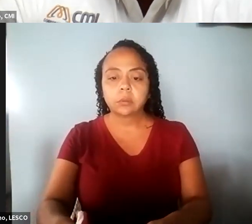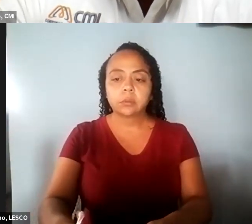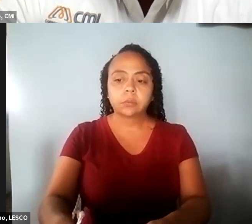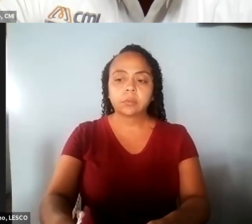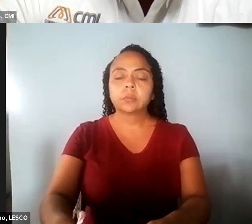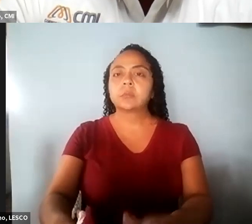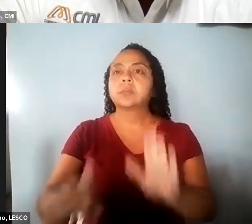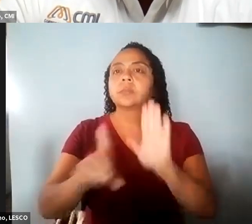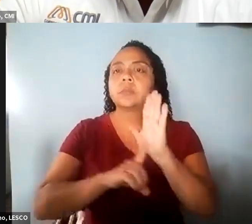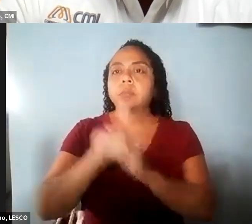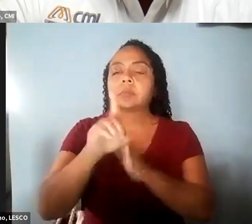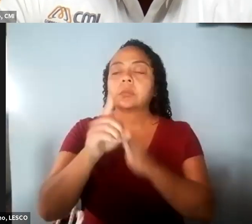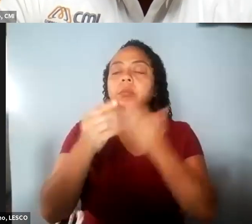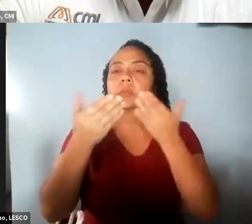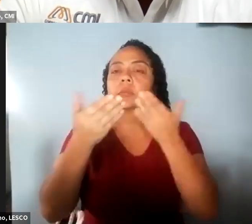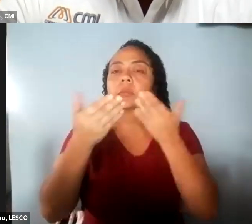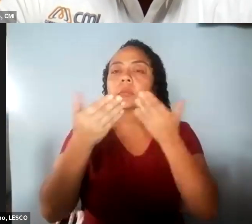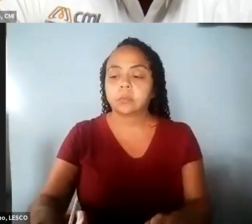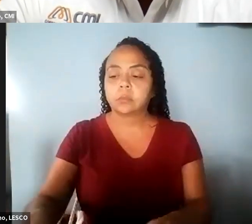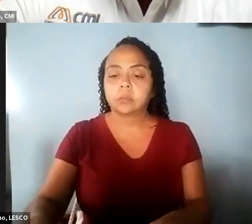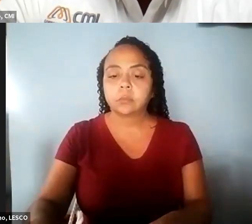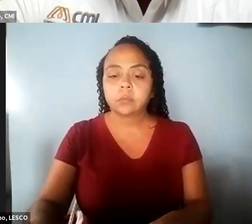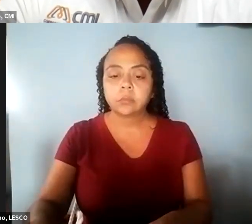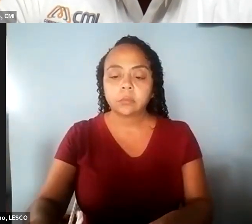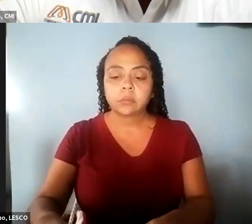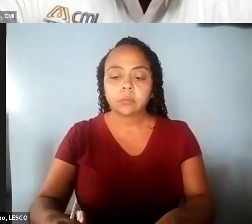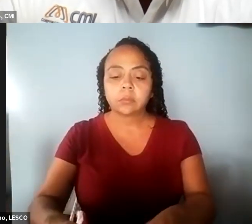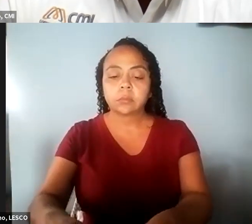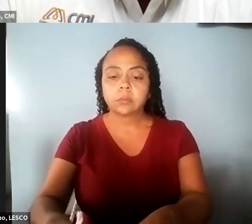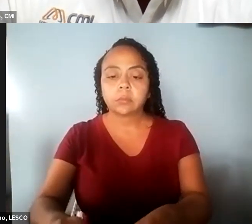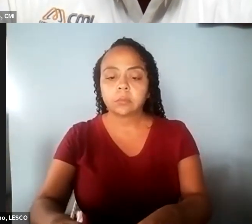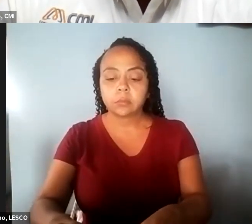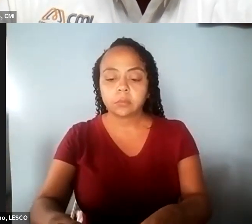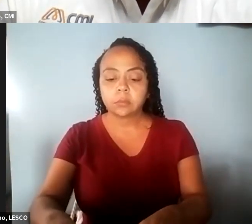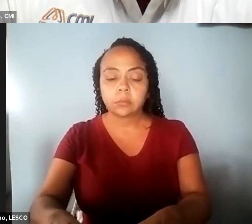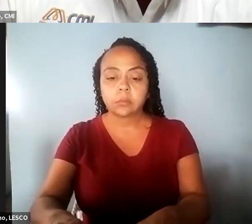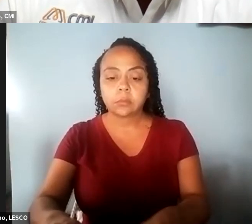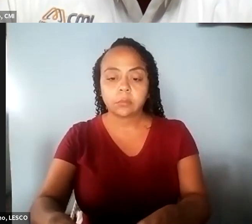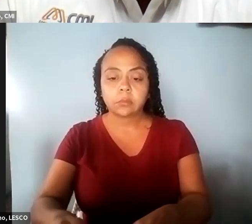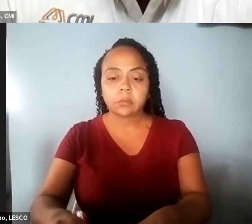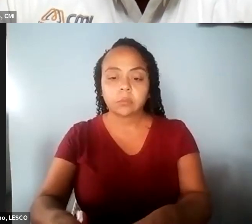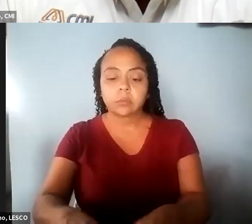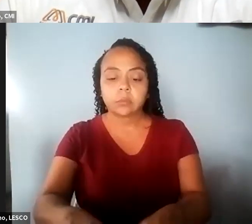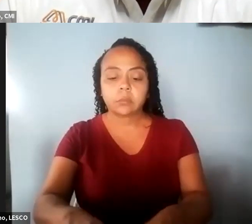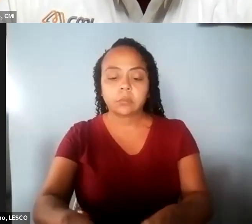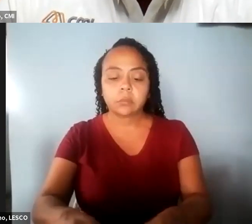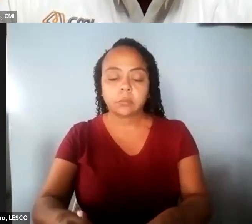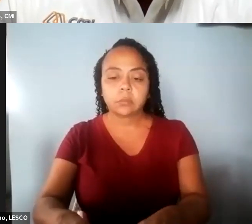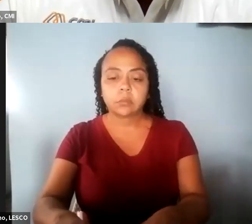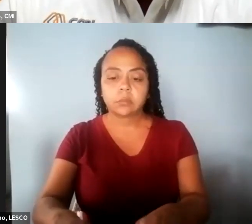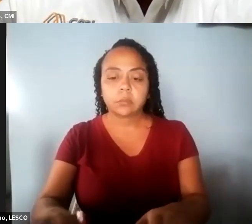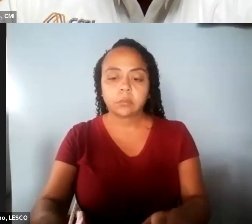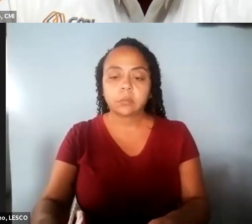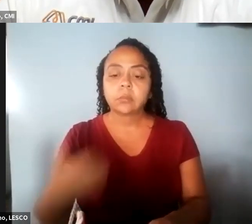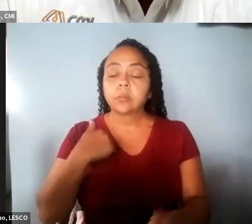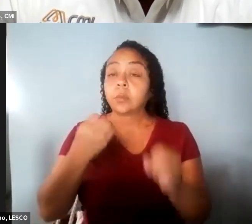desarrollado herramientas formaciones capacitaciones recursos entonces creo que amigas hubo mucha demanda